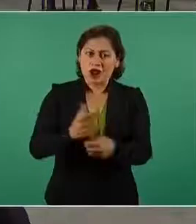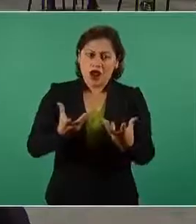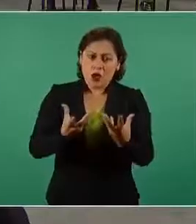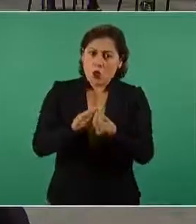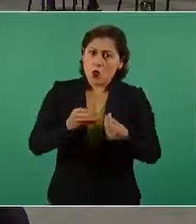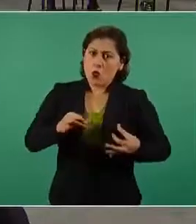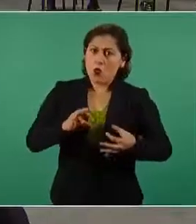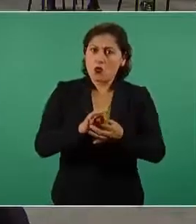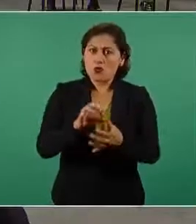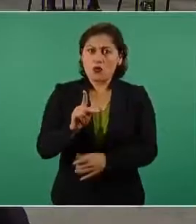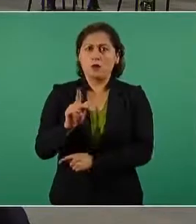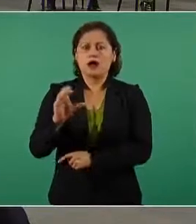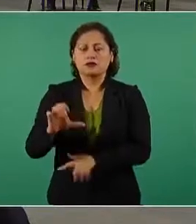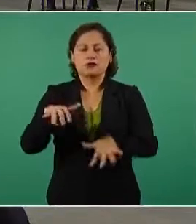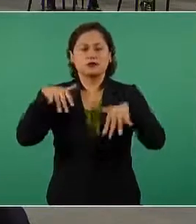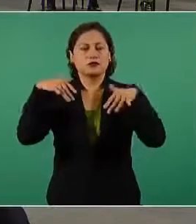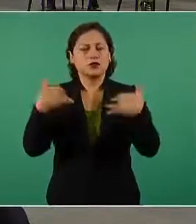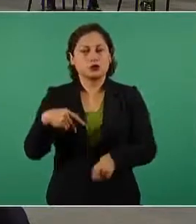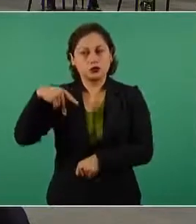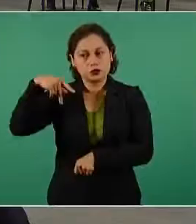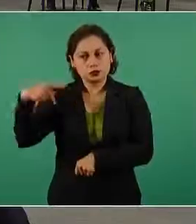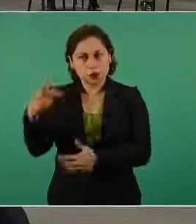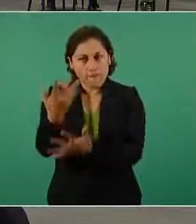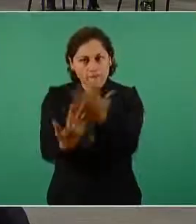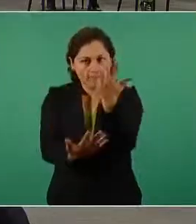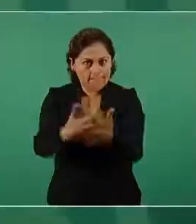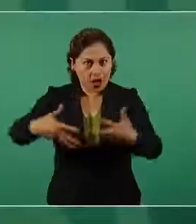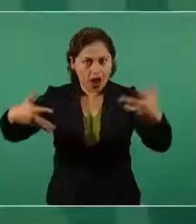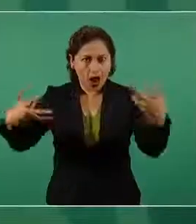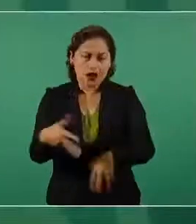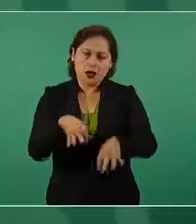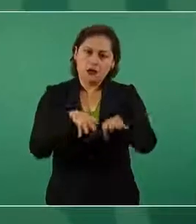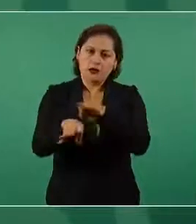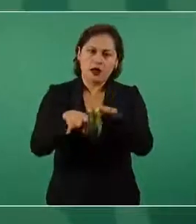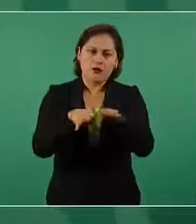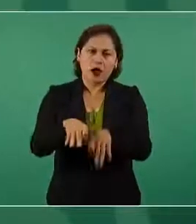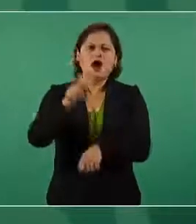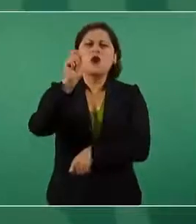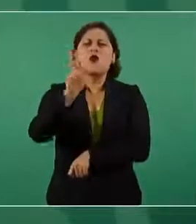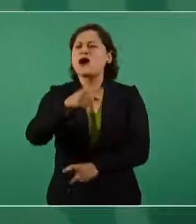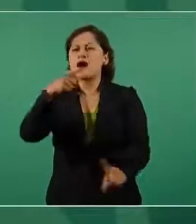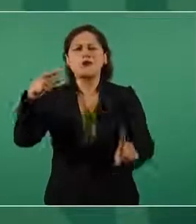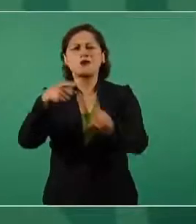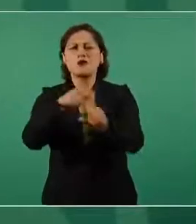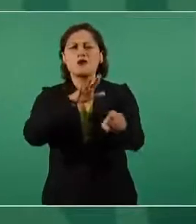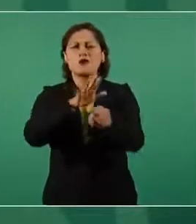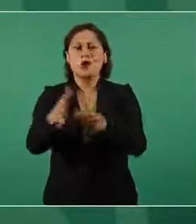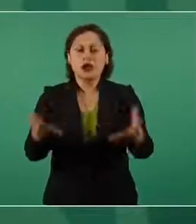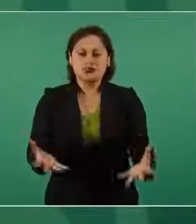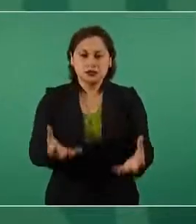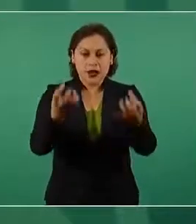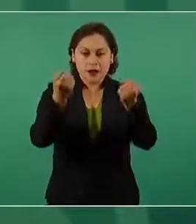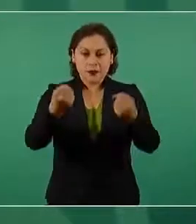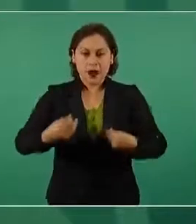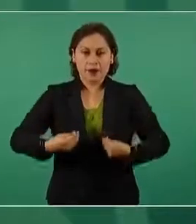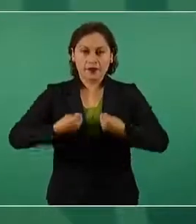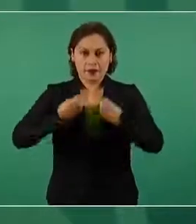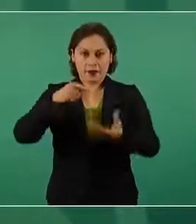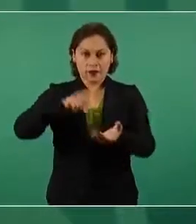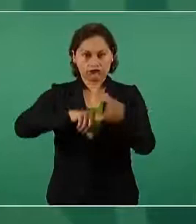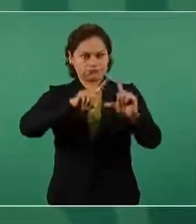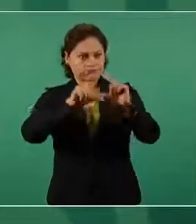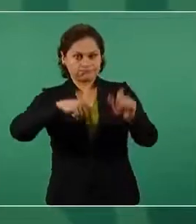Ellos representan mucho trabajo y representan salvar vidas en nuestro país cuando se trata de un